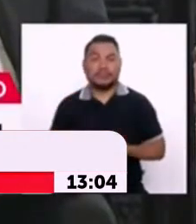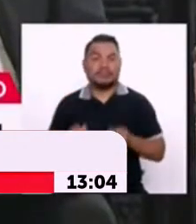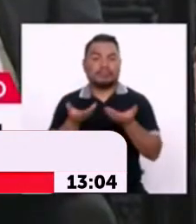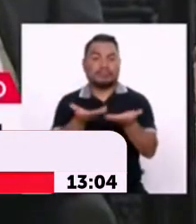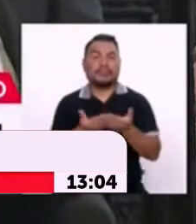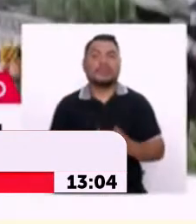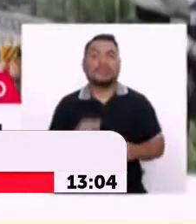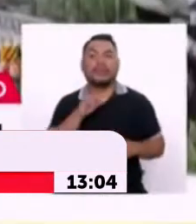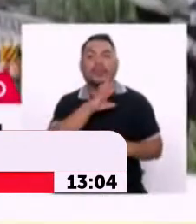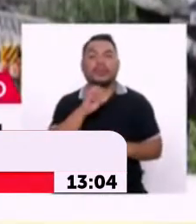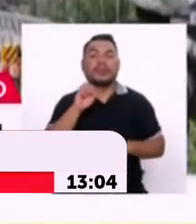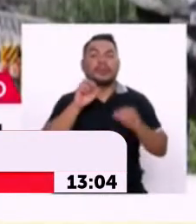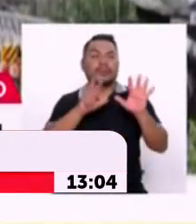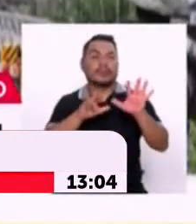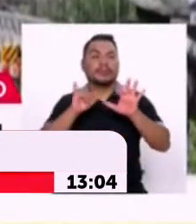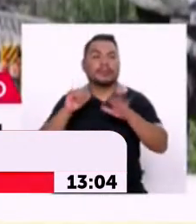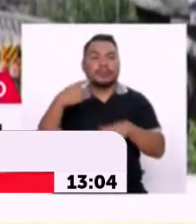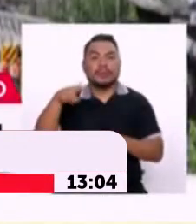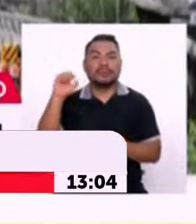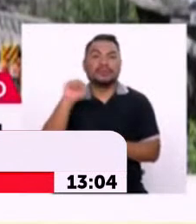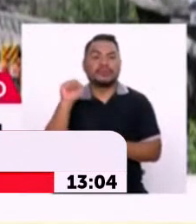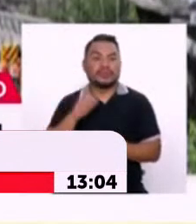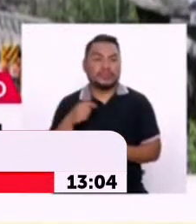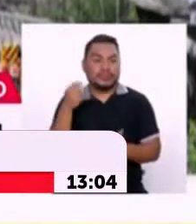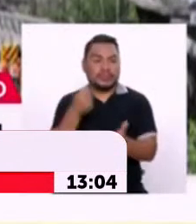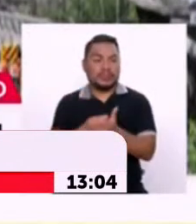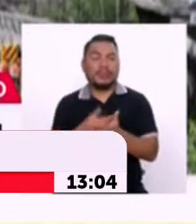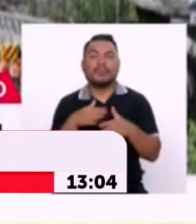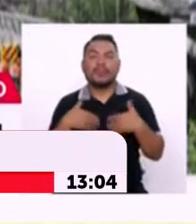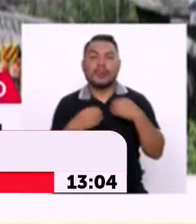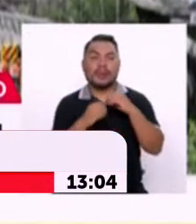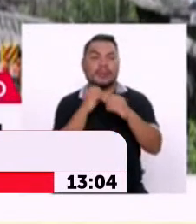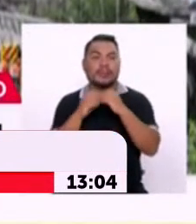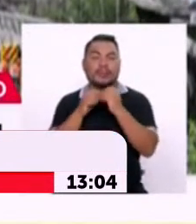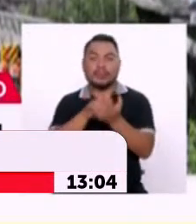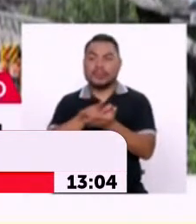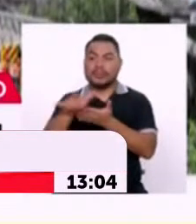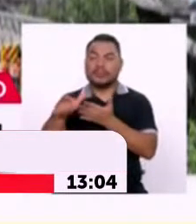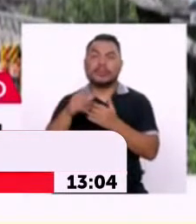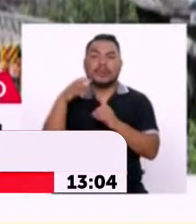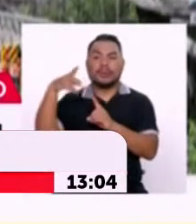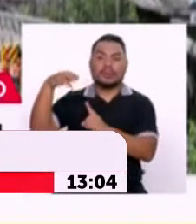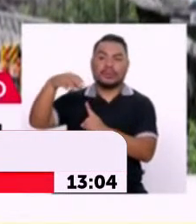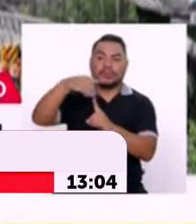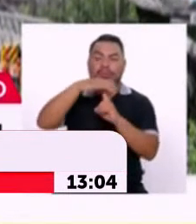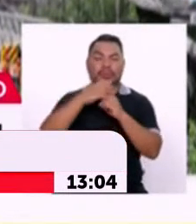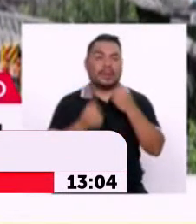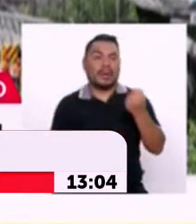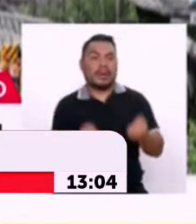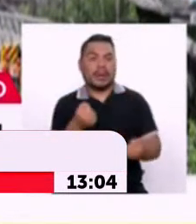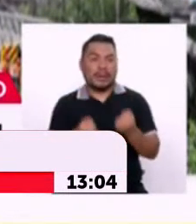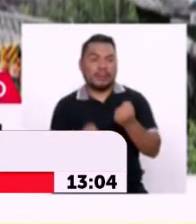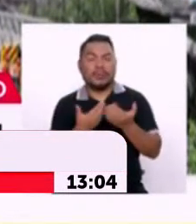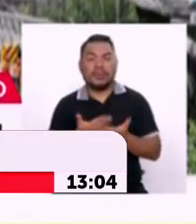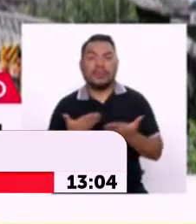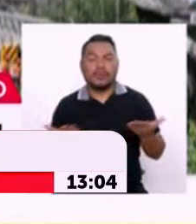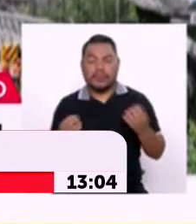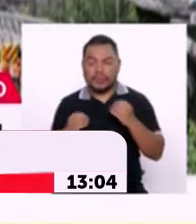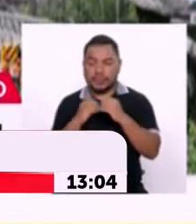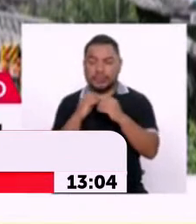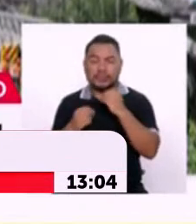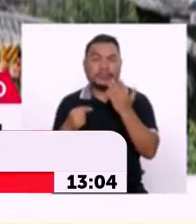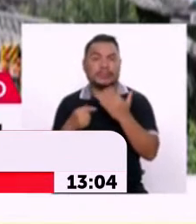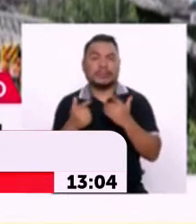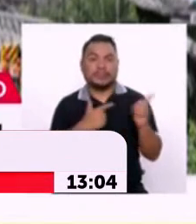asignado 486 millones de soles para el mantenimiento de aviones, helicópteros, camiones y equipos de